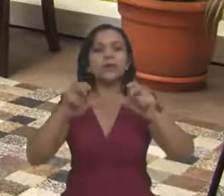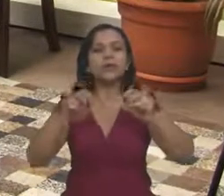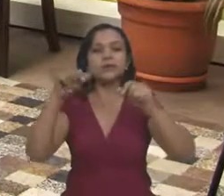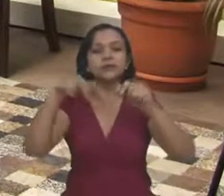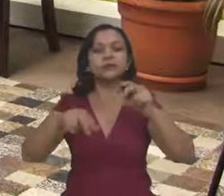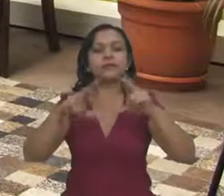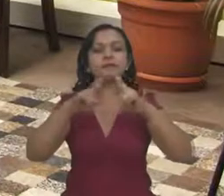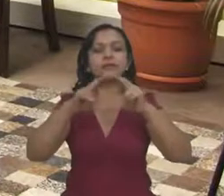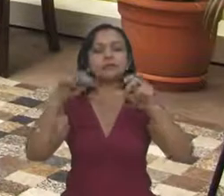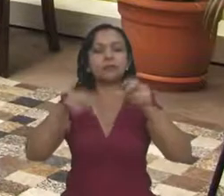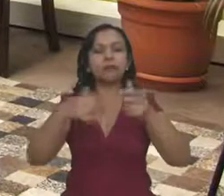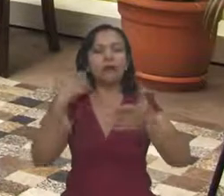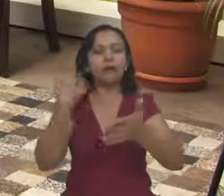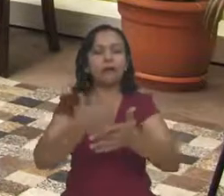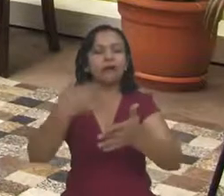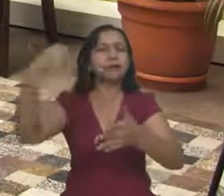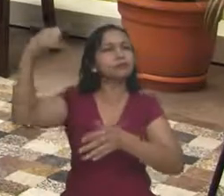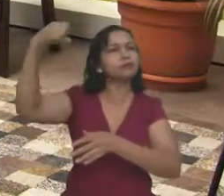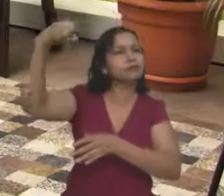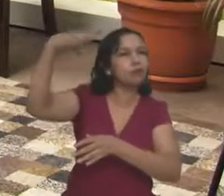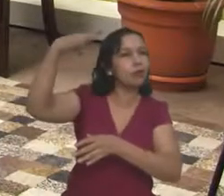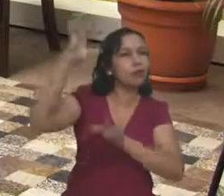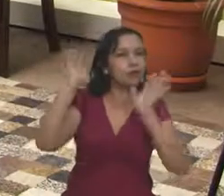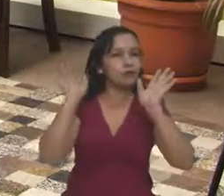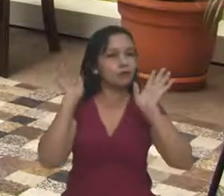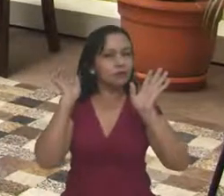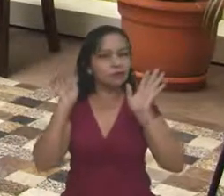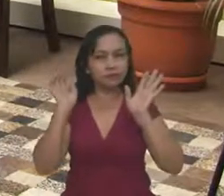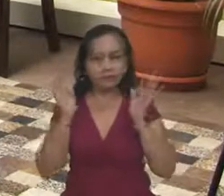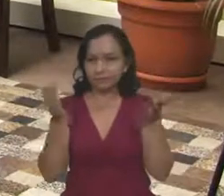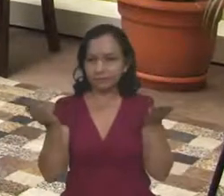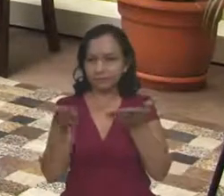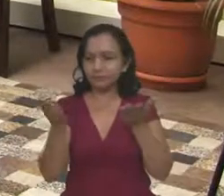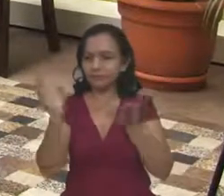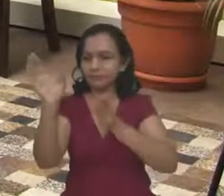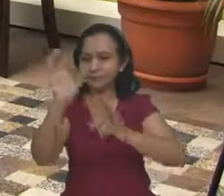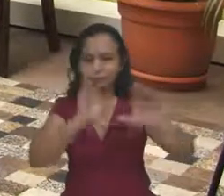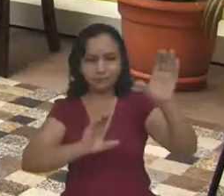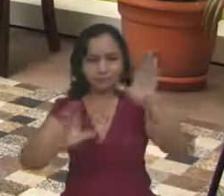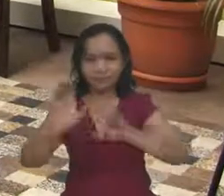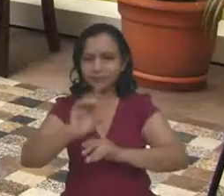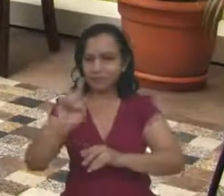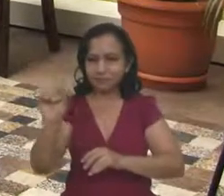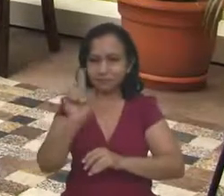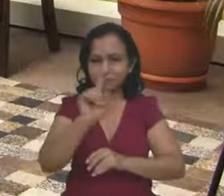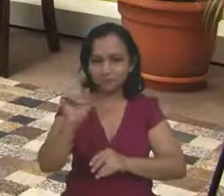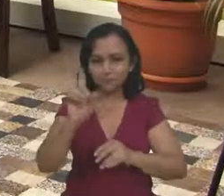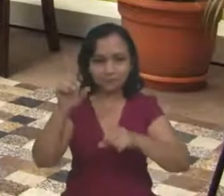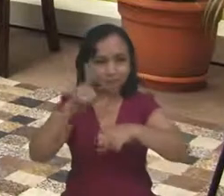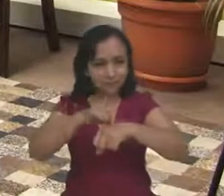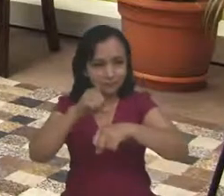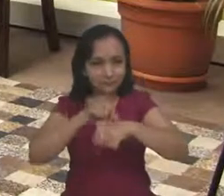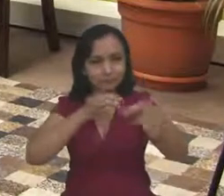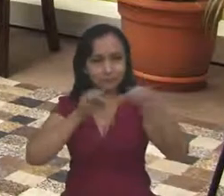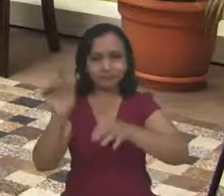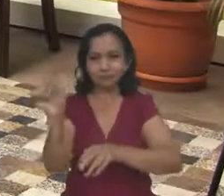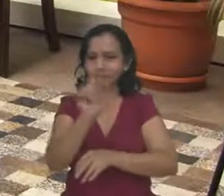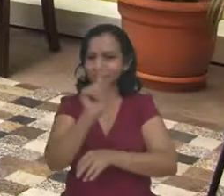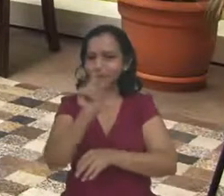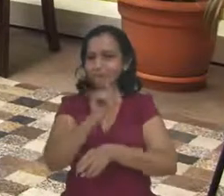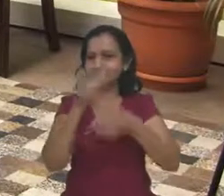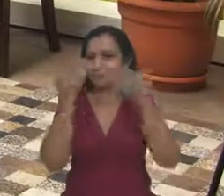Nicaragua tenemos altas temperaturas. Pero pues no es algo científico o médicamente probado, pues